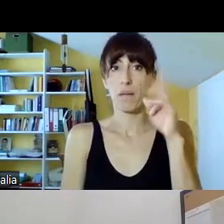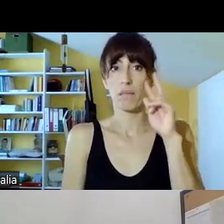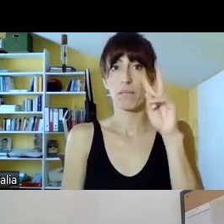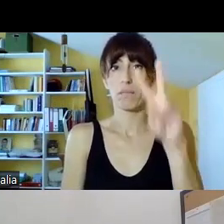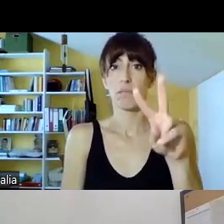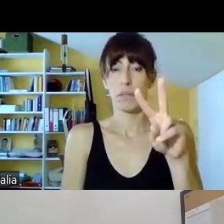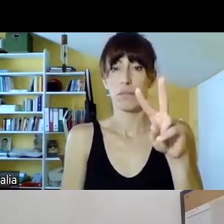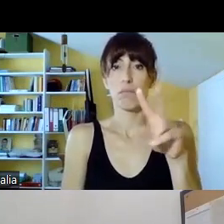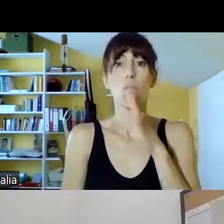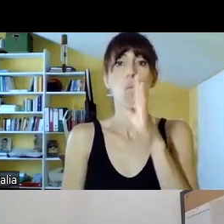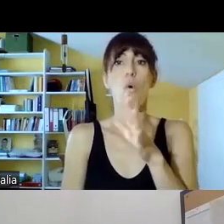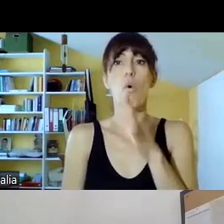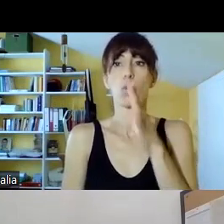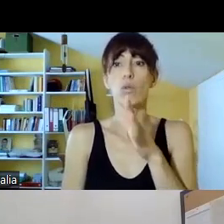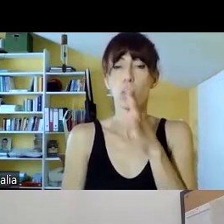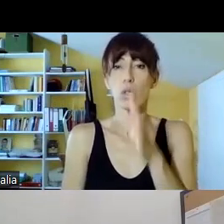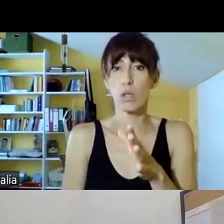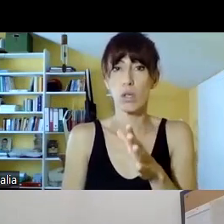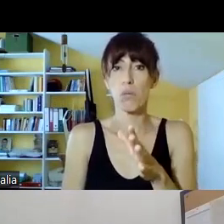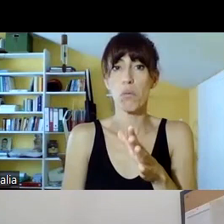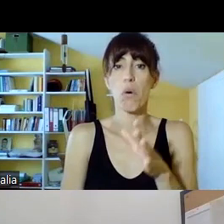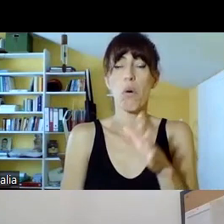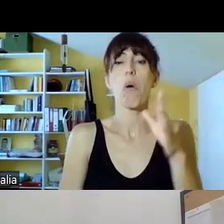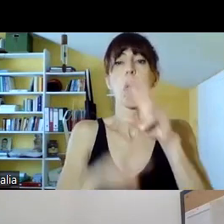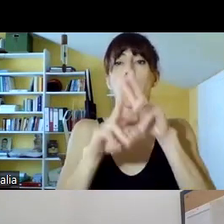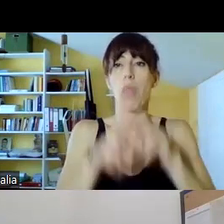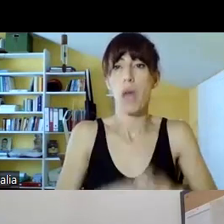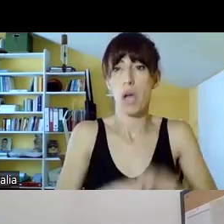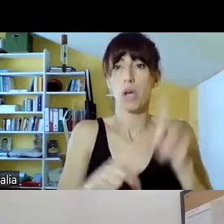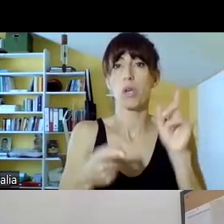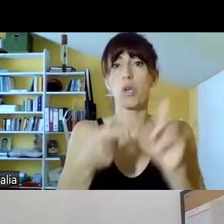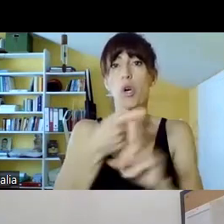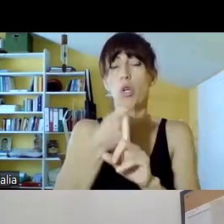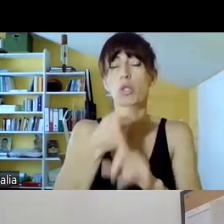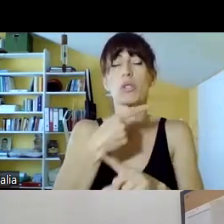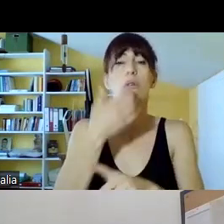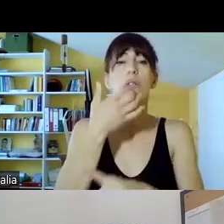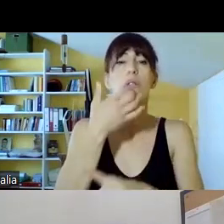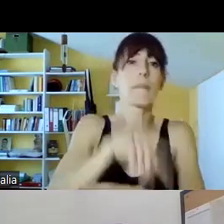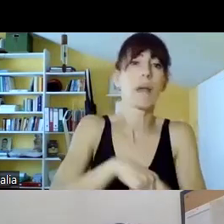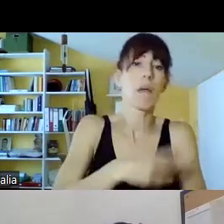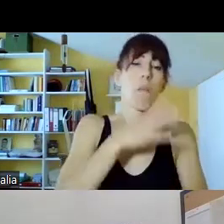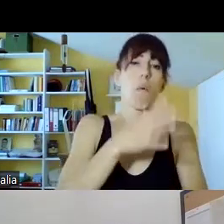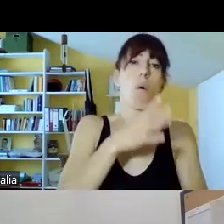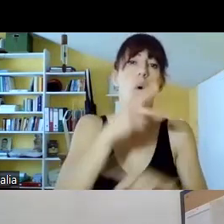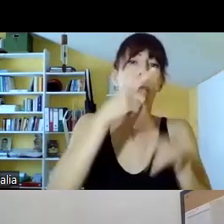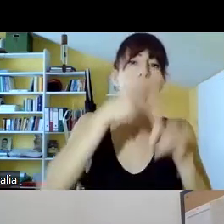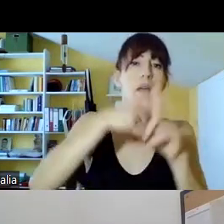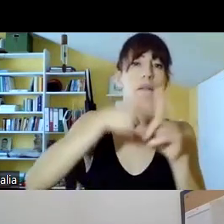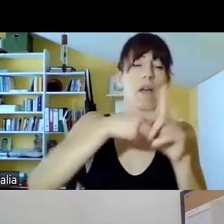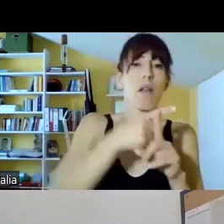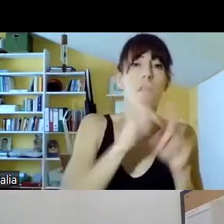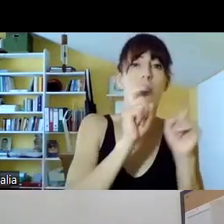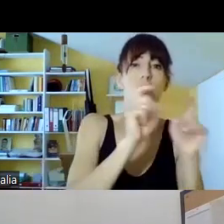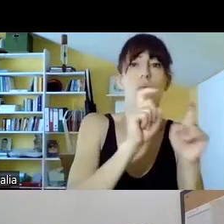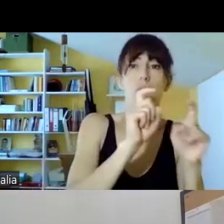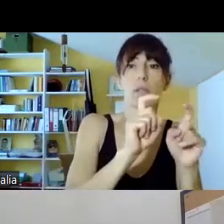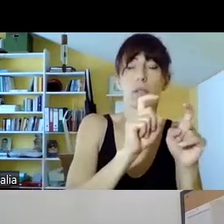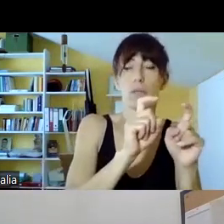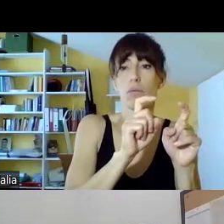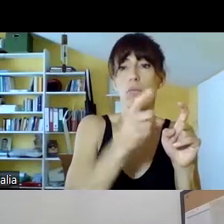de prevalencia y diagnóstico de depresión y de consumo de antidepresivos por nivel educativo. Y